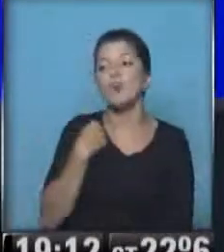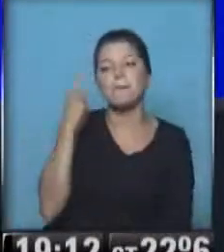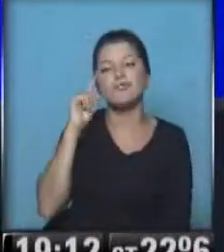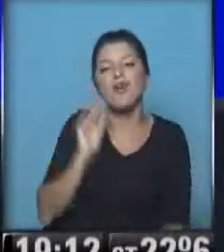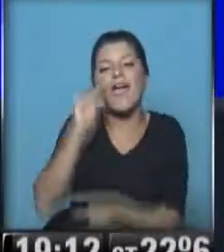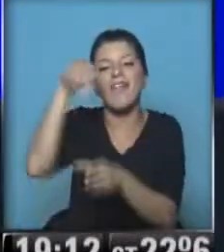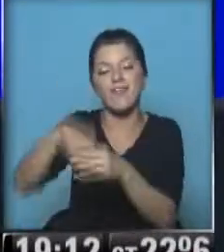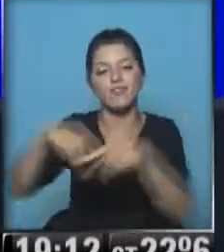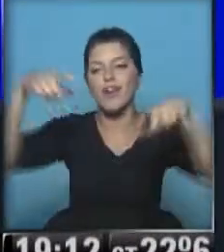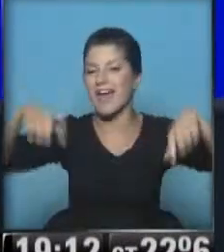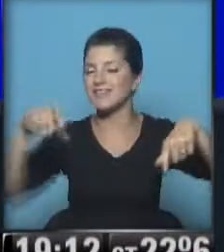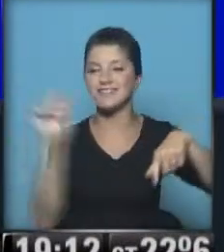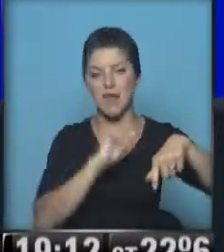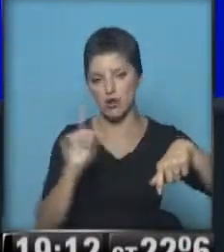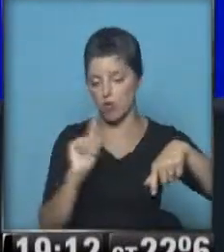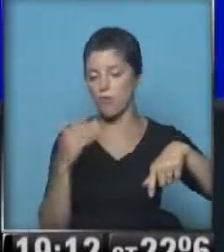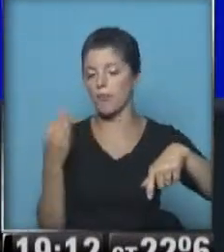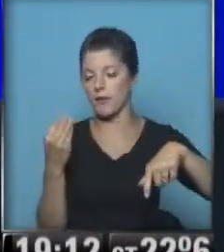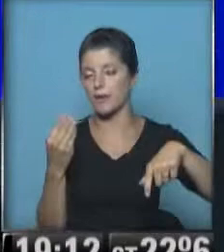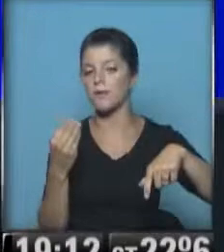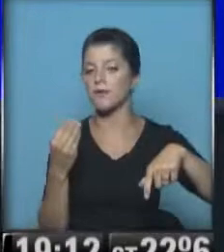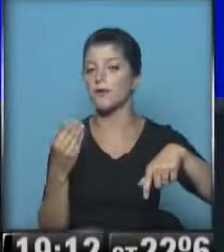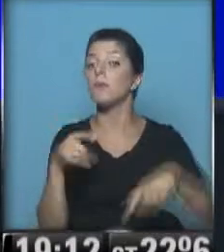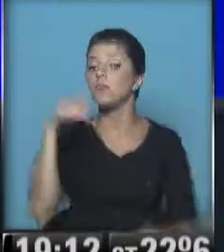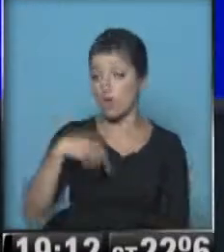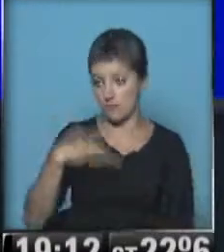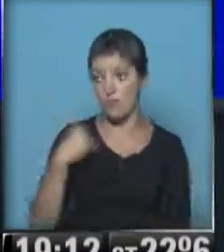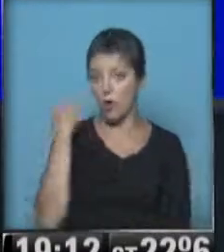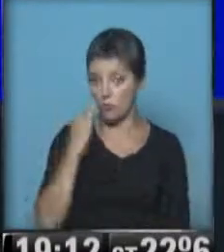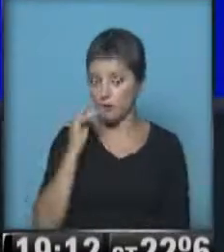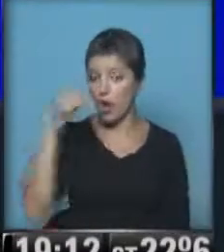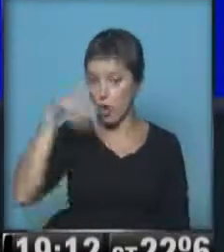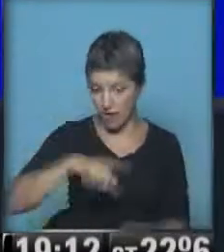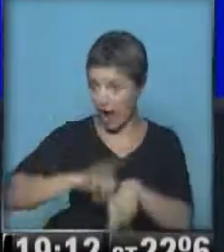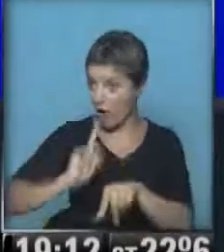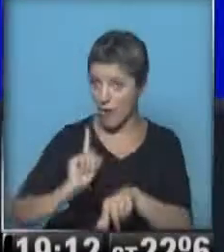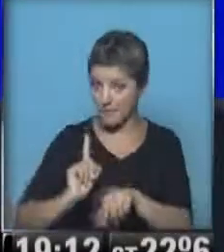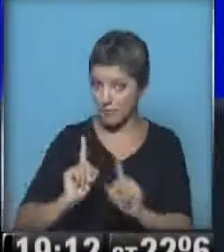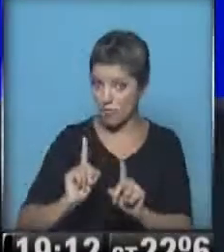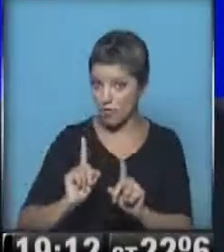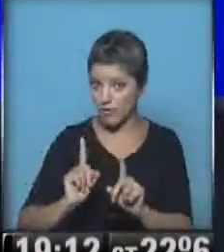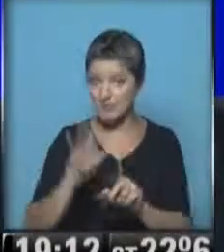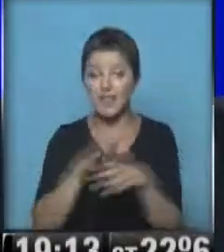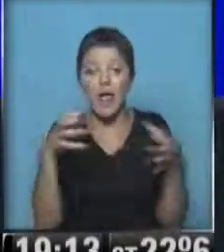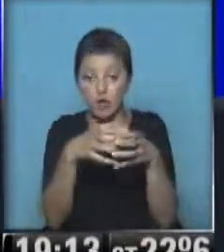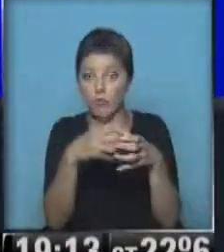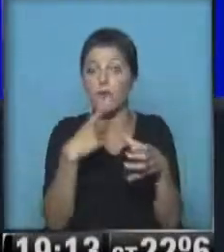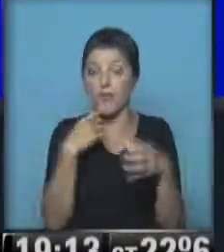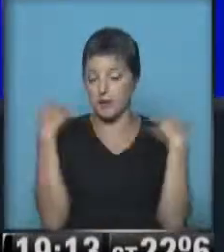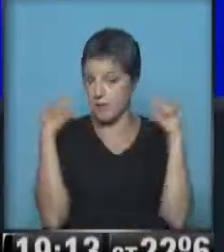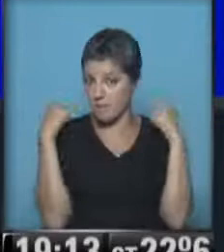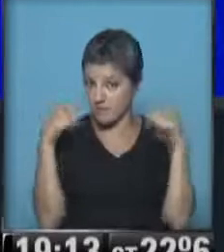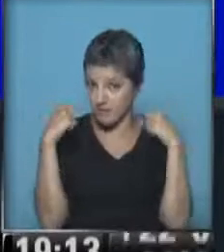creo porque inclusive hoy, Pablo, hay que decirlo, está en estos momentos está entrenando el plantel de